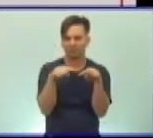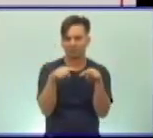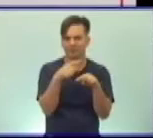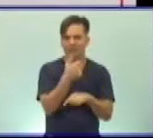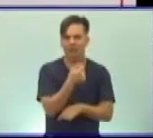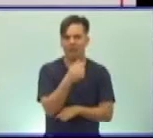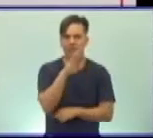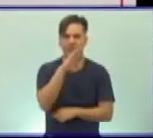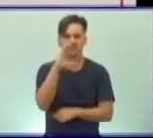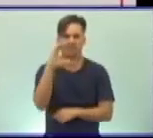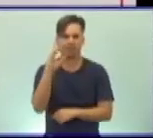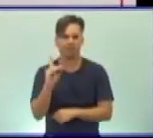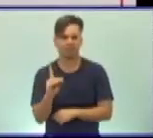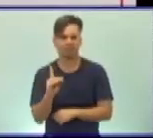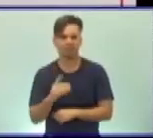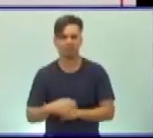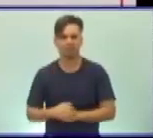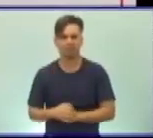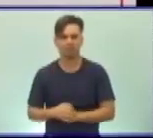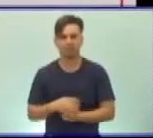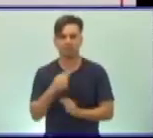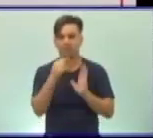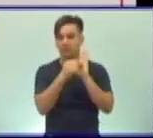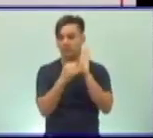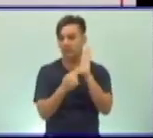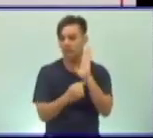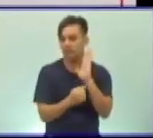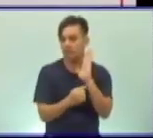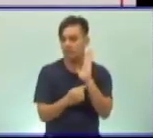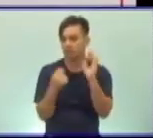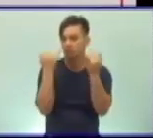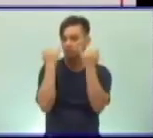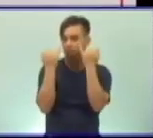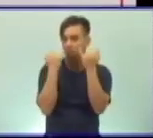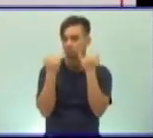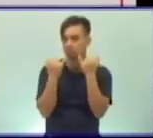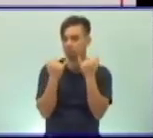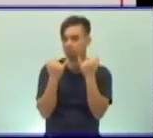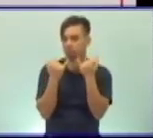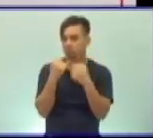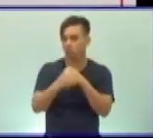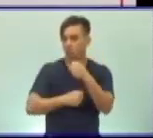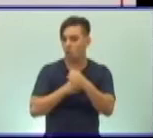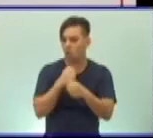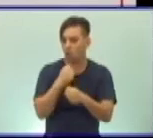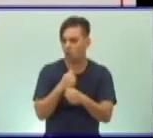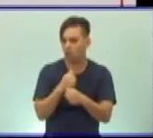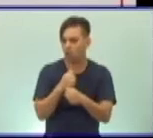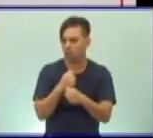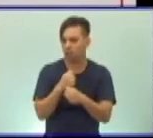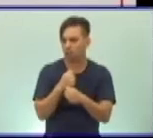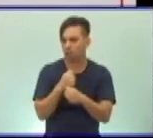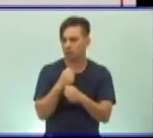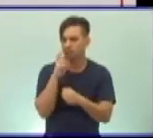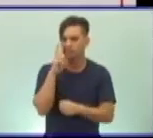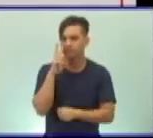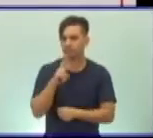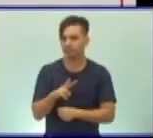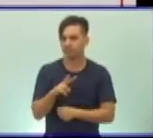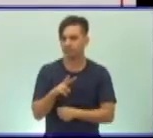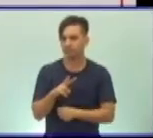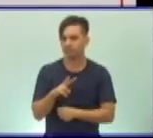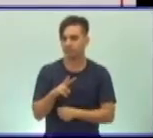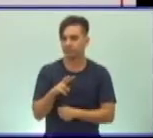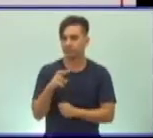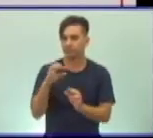elementos que tenemos, además de los que ya utilizamos, es que el segmento EC es perpendicular